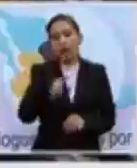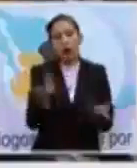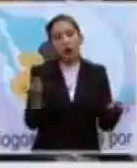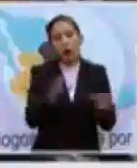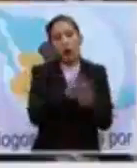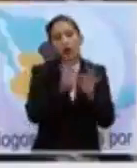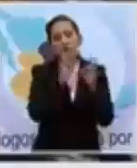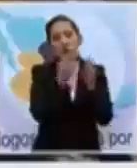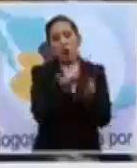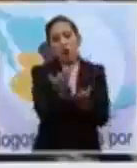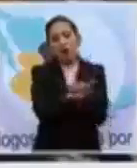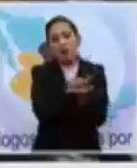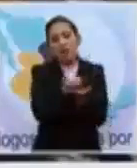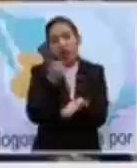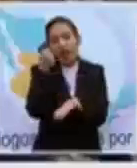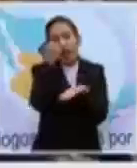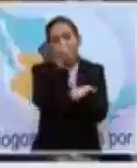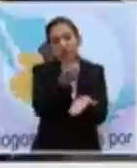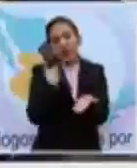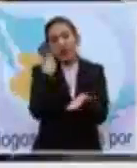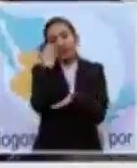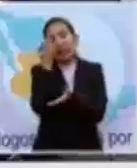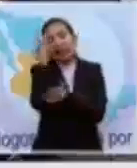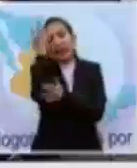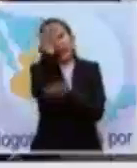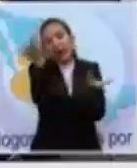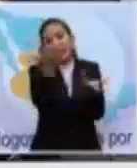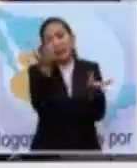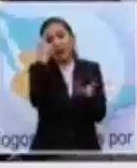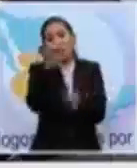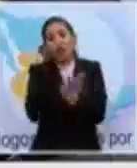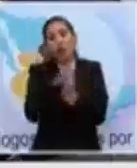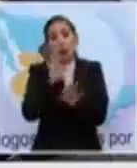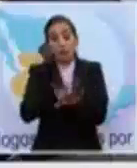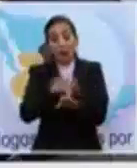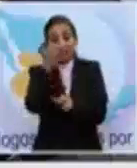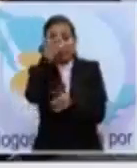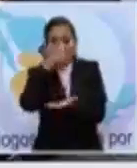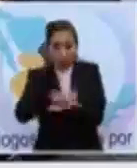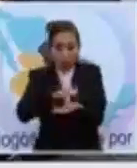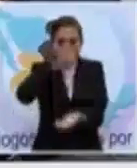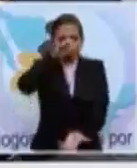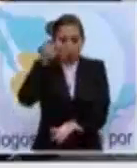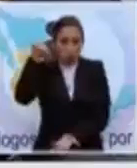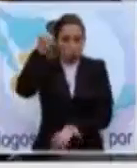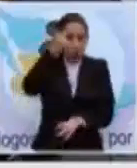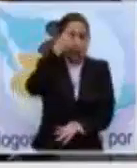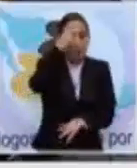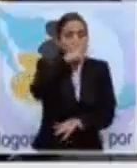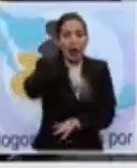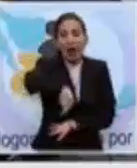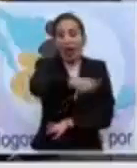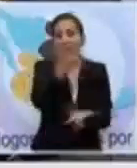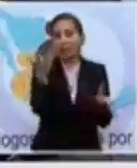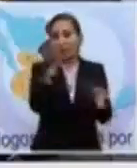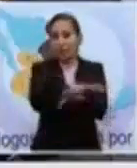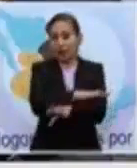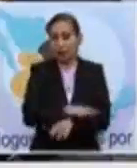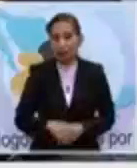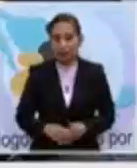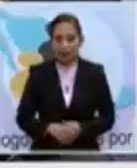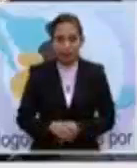financiero se tiene contemplado y, en su caso, cómo se pretende incrementar el presupuesto para poder llevar a cabo este